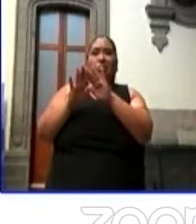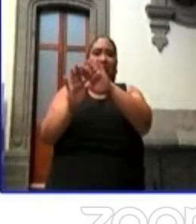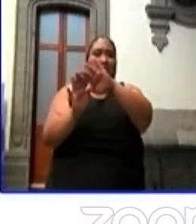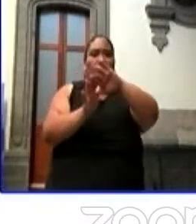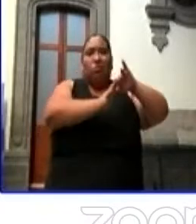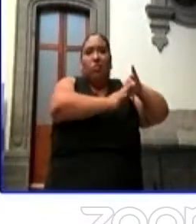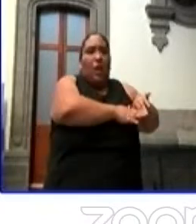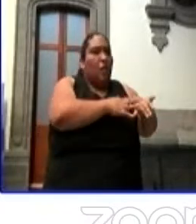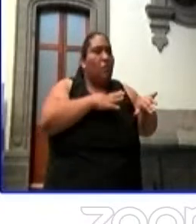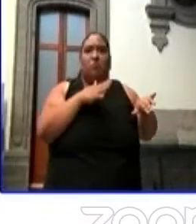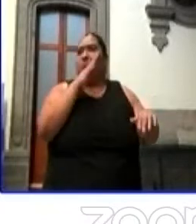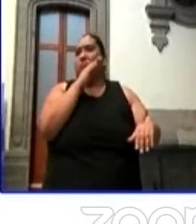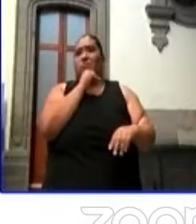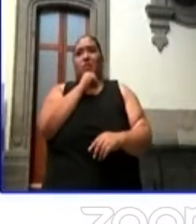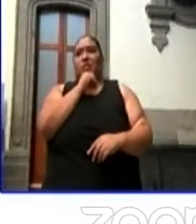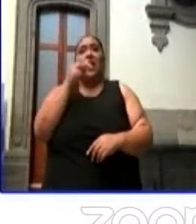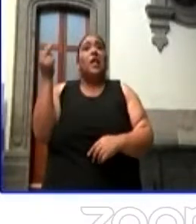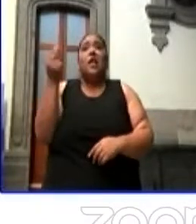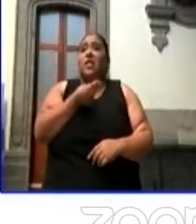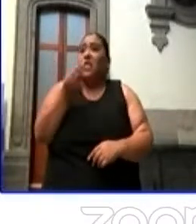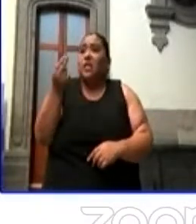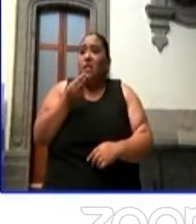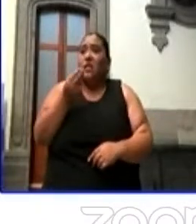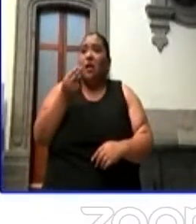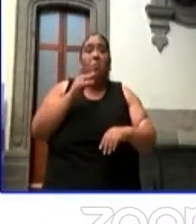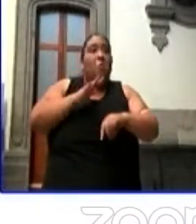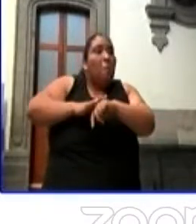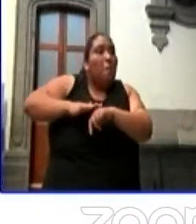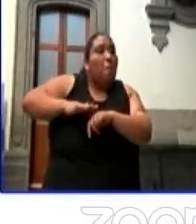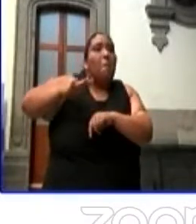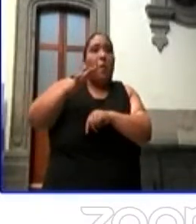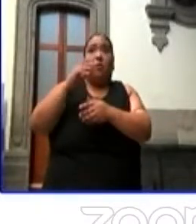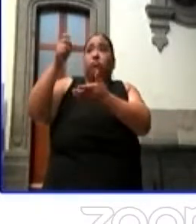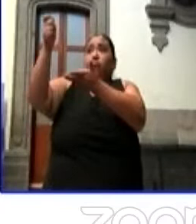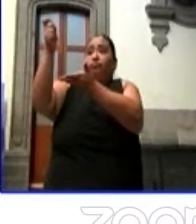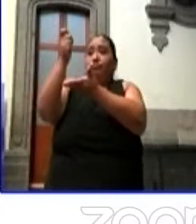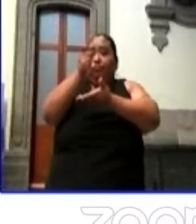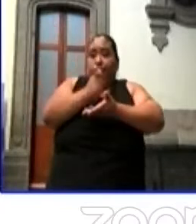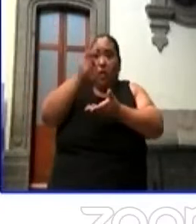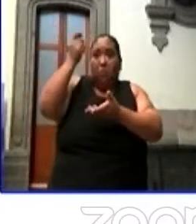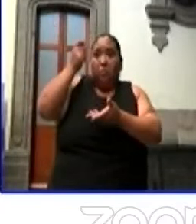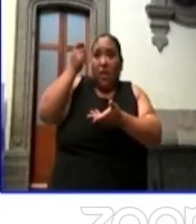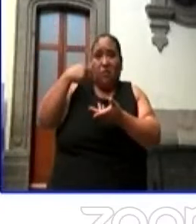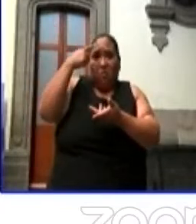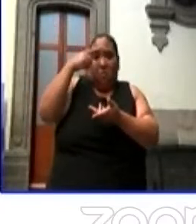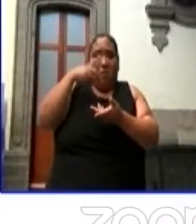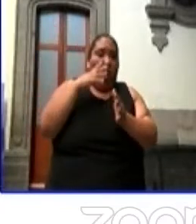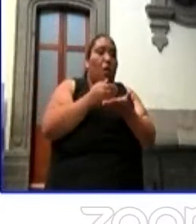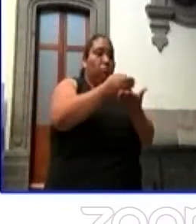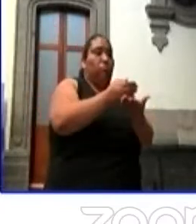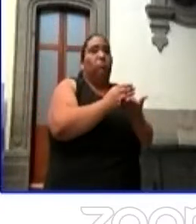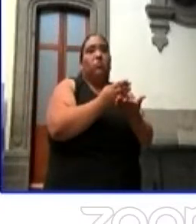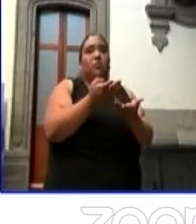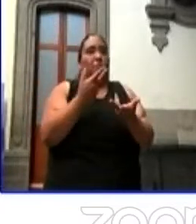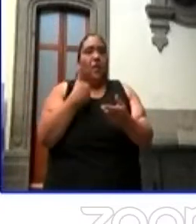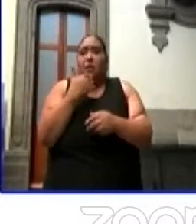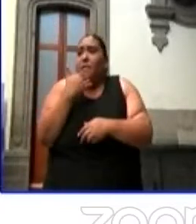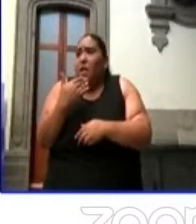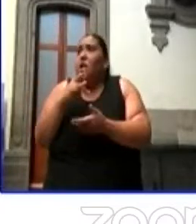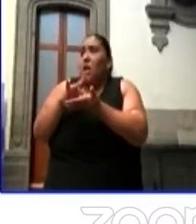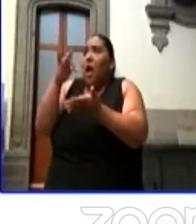invisibilizar. Necesitamos algo más que una pensión para el bienestar. Está muy bien, se las